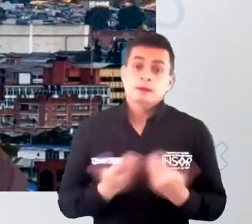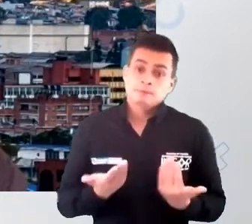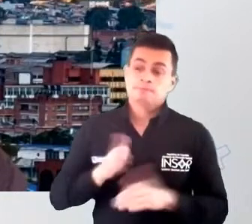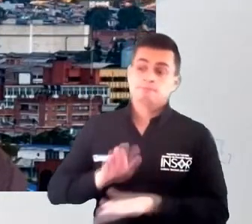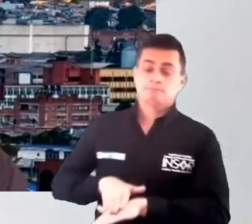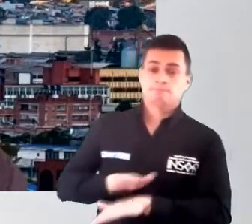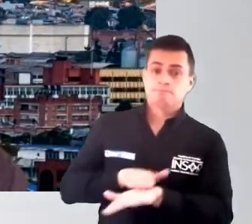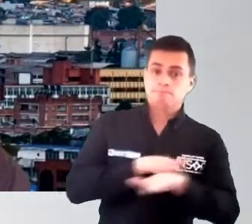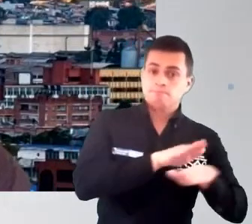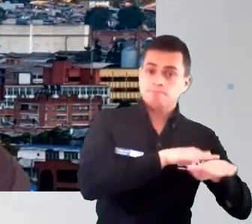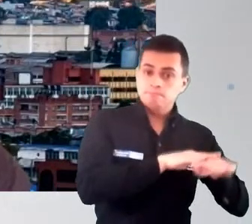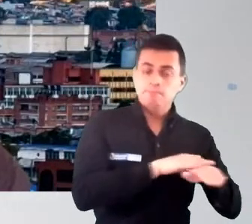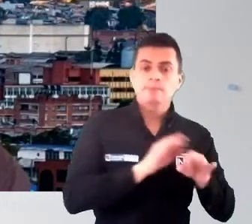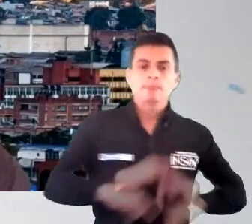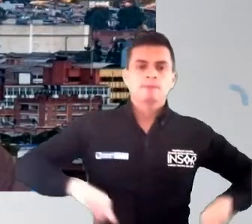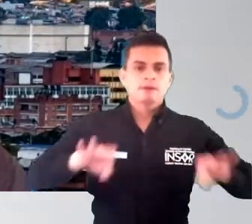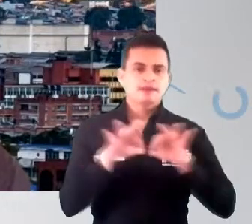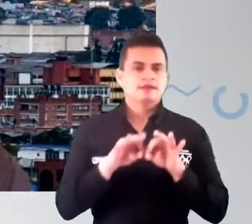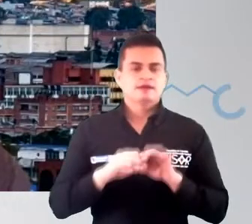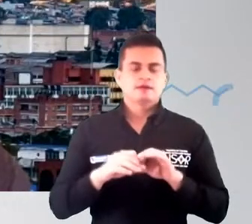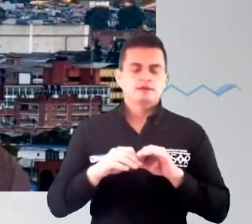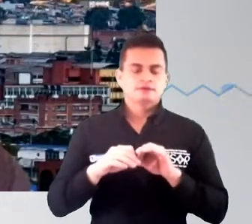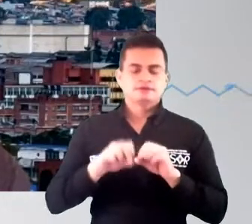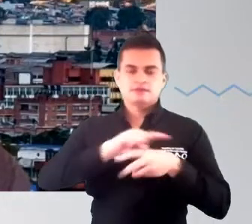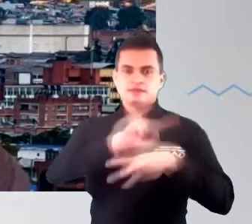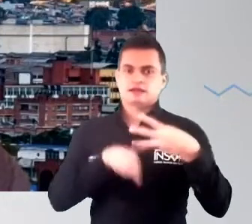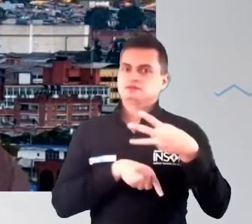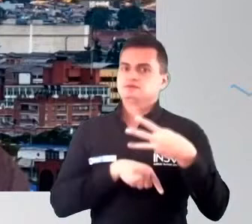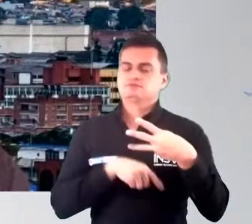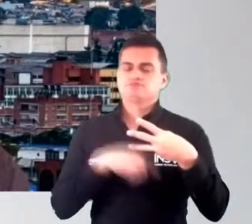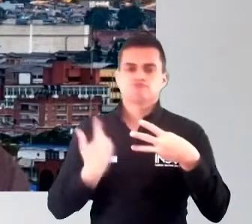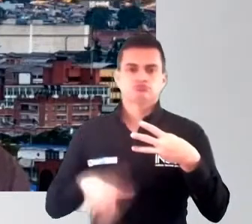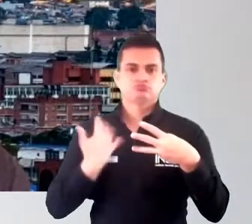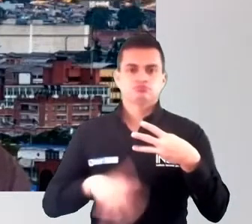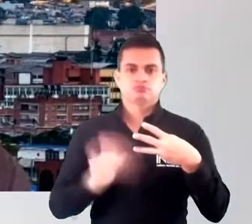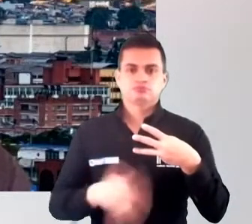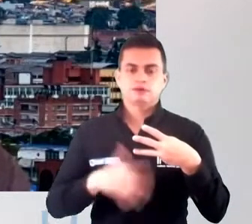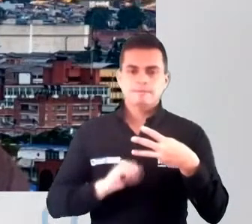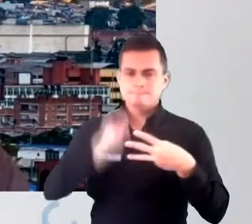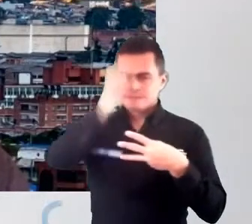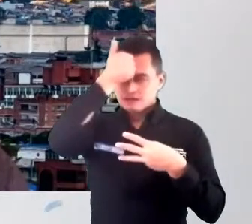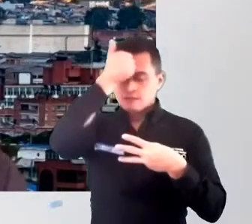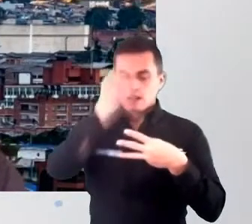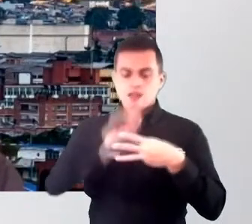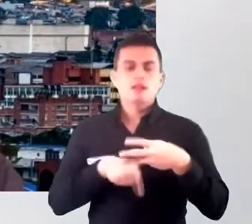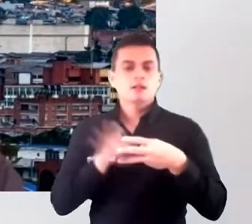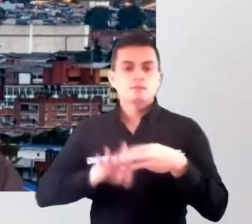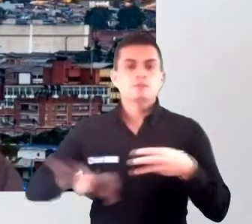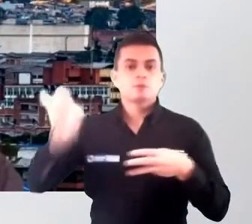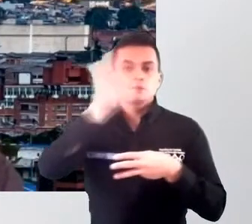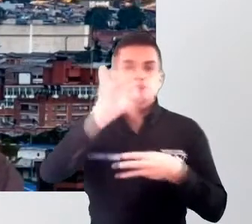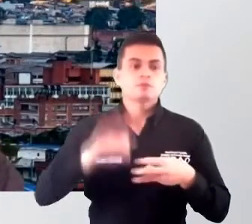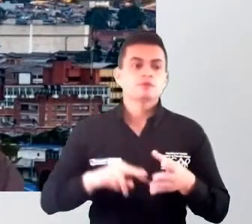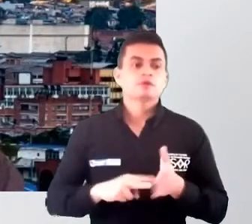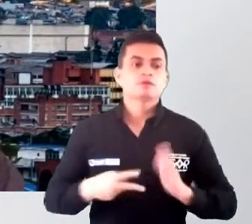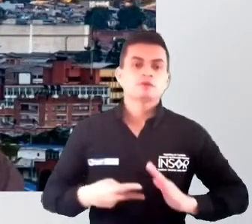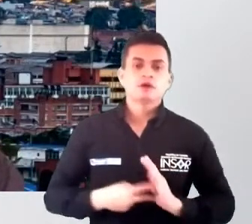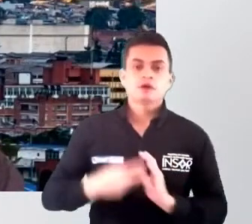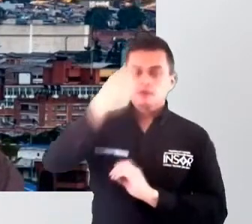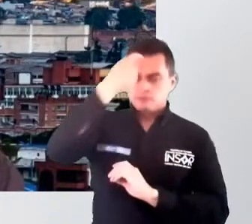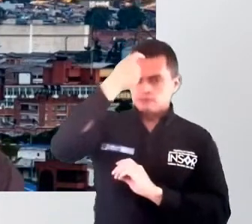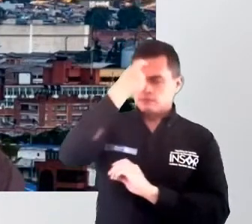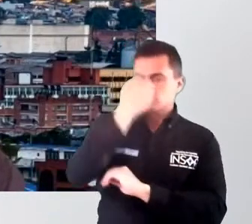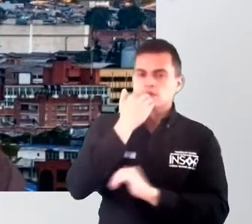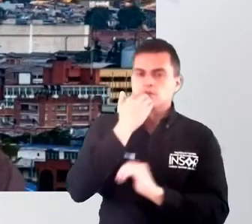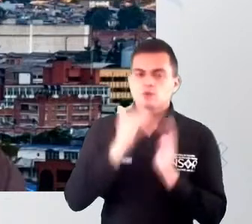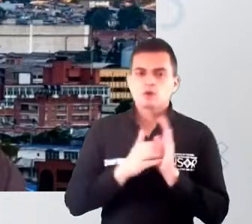cuenta las tres dimensiones verdaderamente nos ayuda a que no pensemos que tenemos, como usted